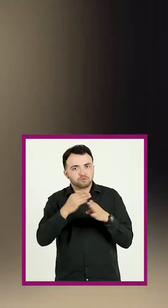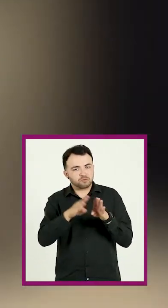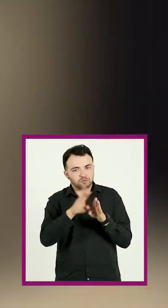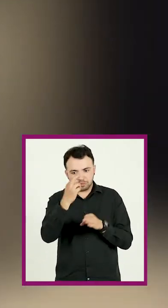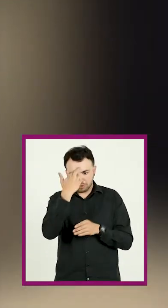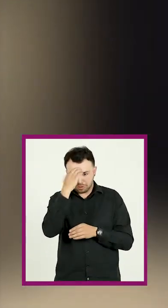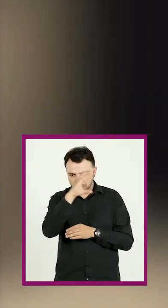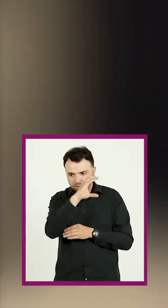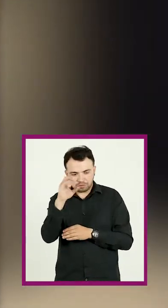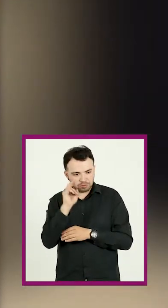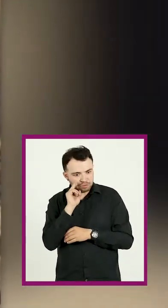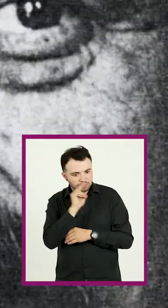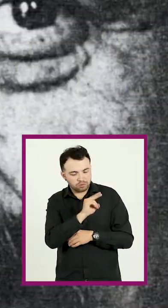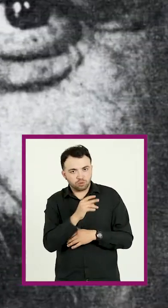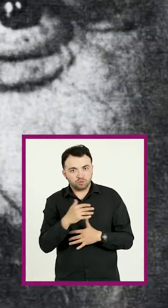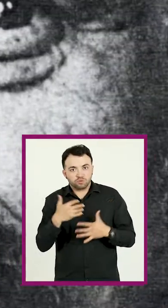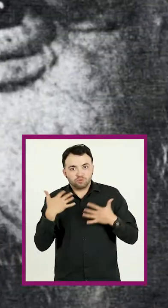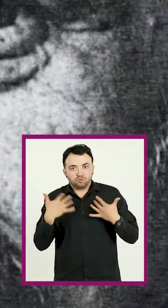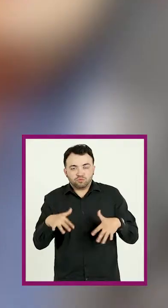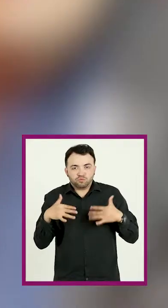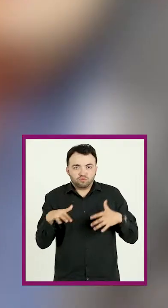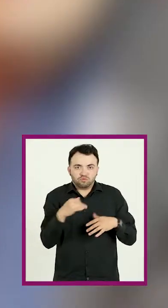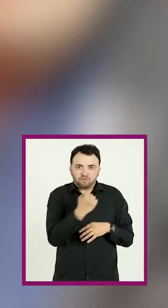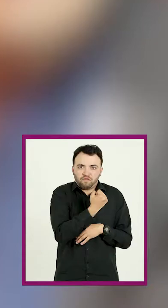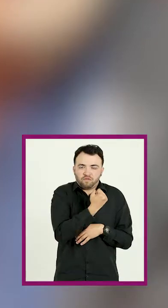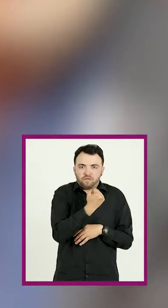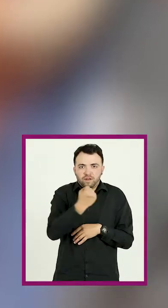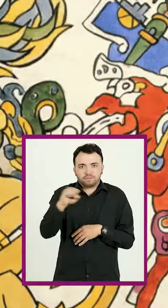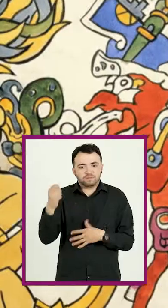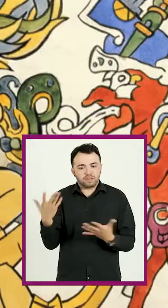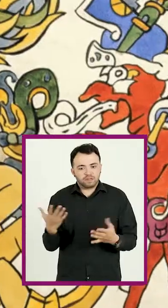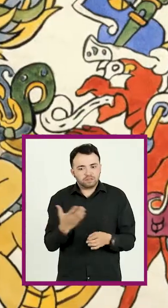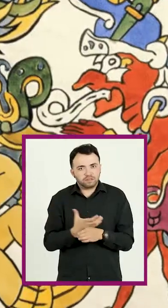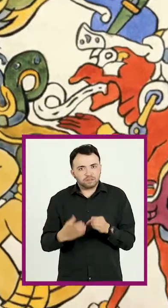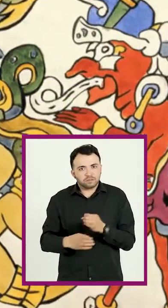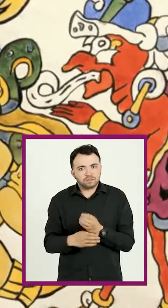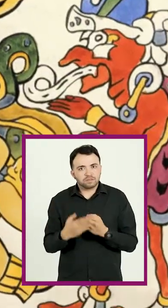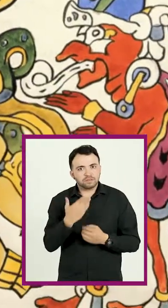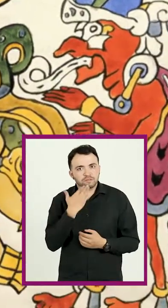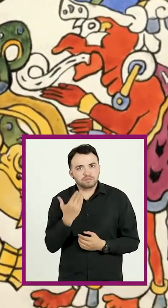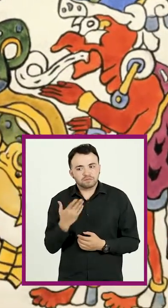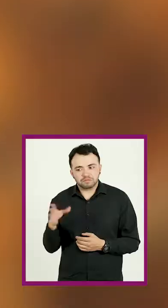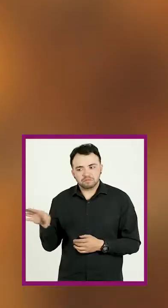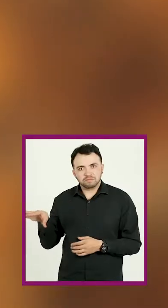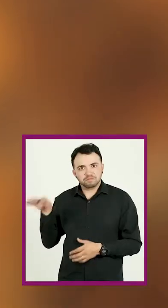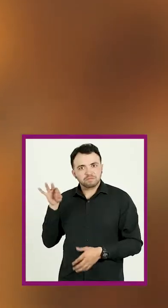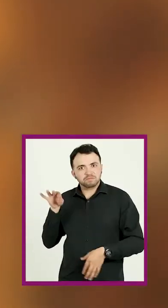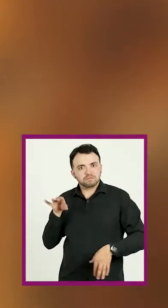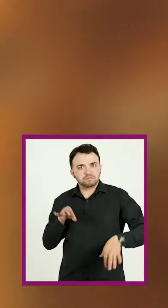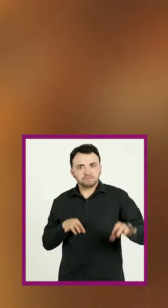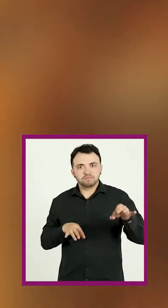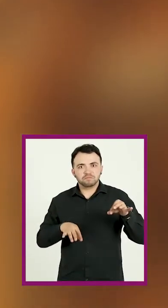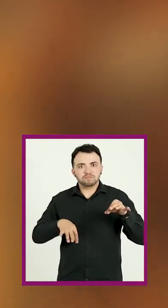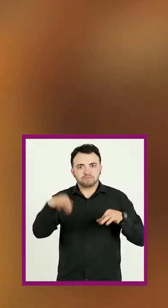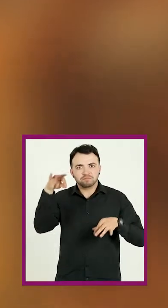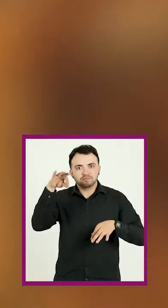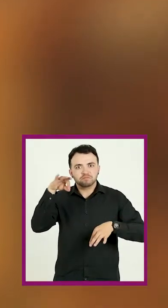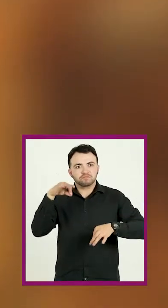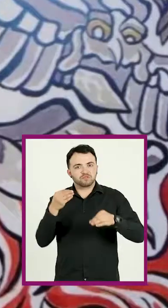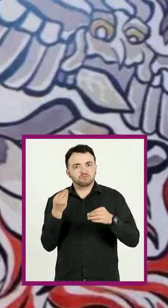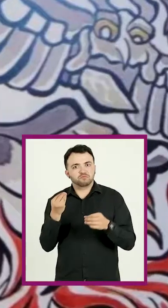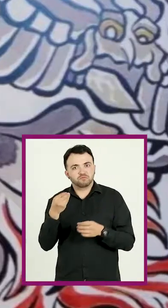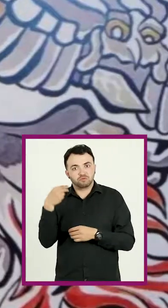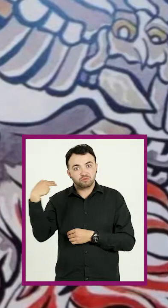Aragón y Luz Méndez de la Vega, entre muchos más, así como las del prodigioso Popol Vuh, el